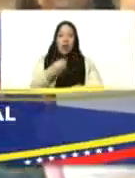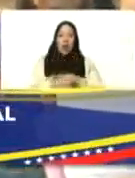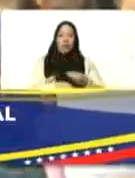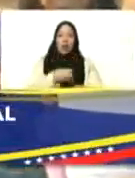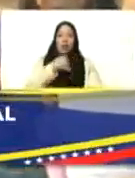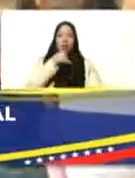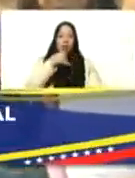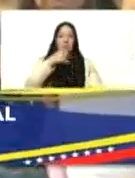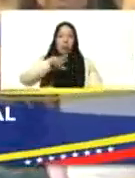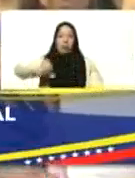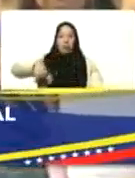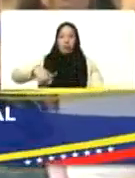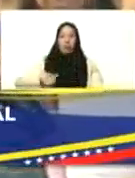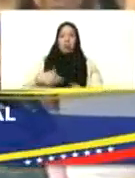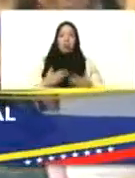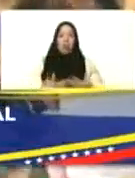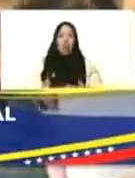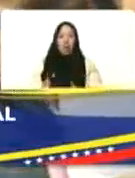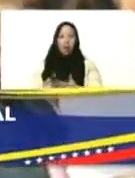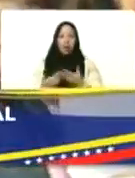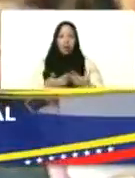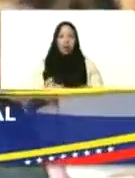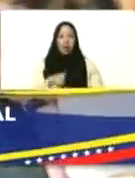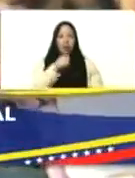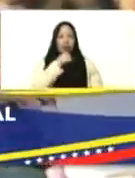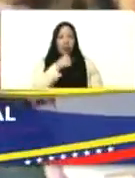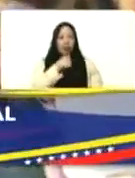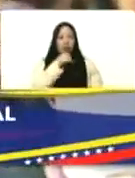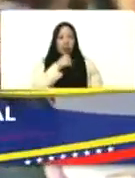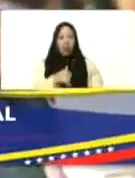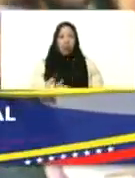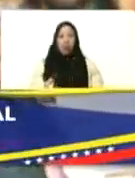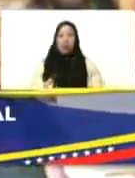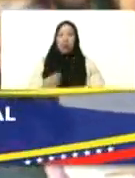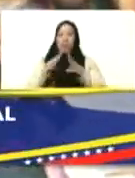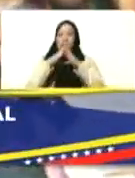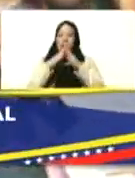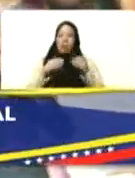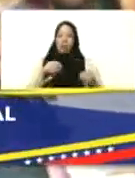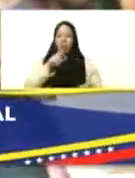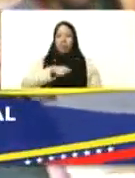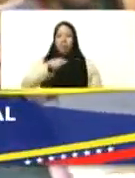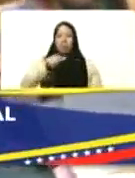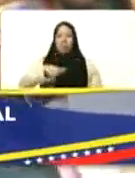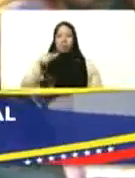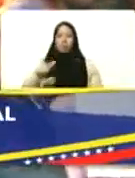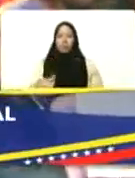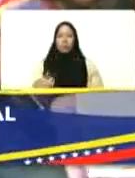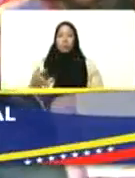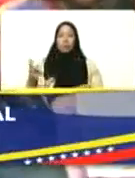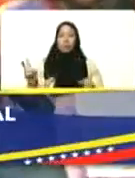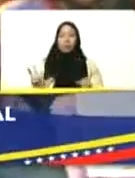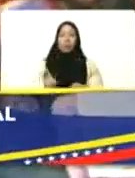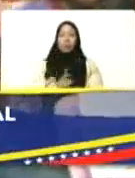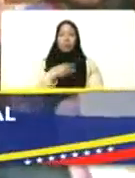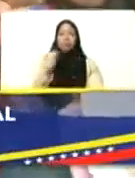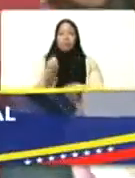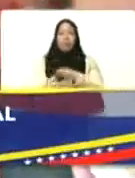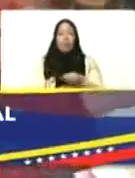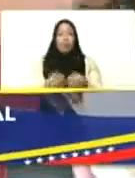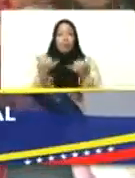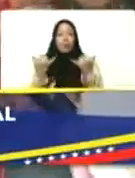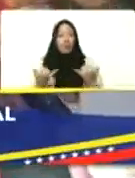institucional, histórica, en la escuela, en todas partes violenta.